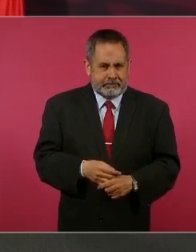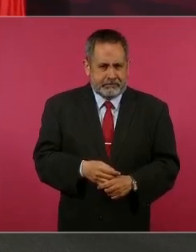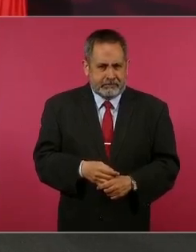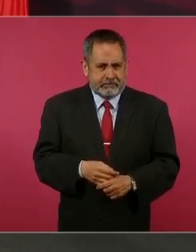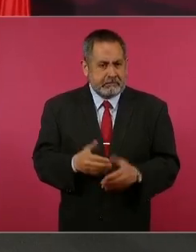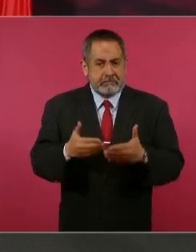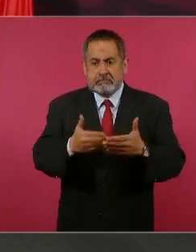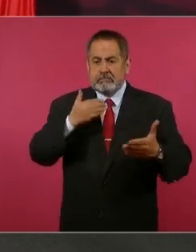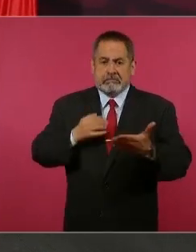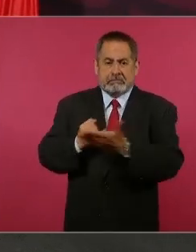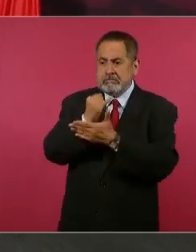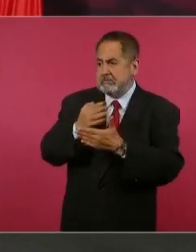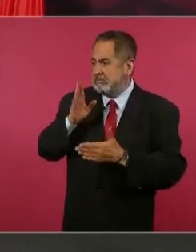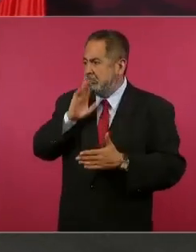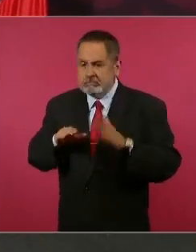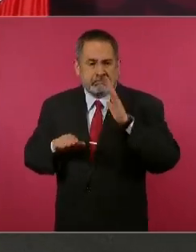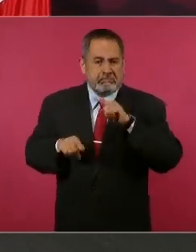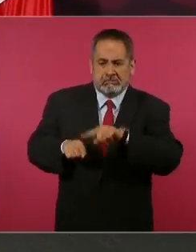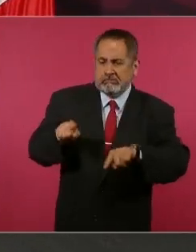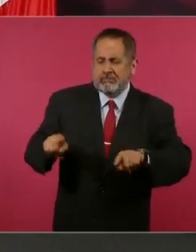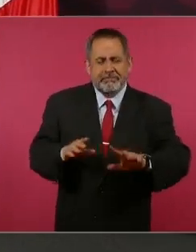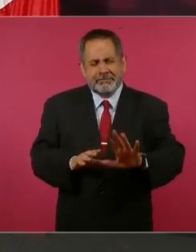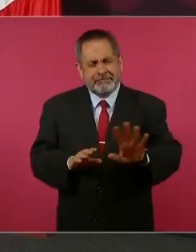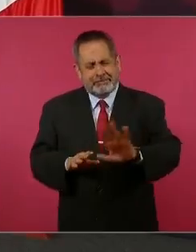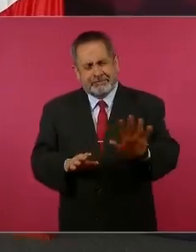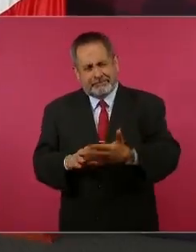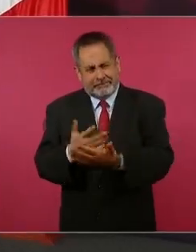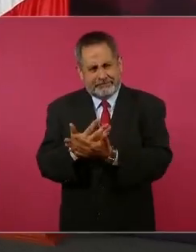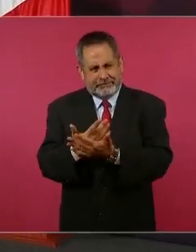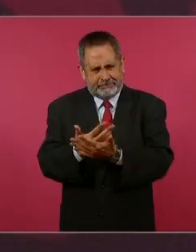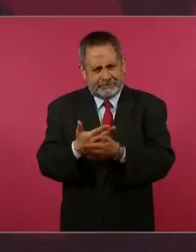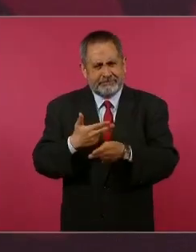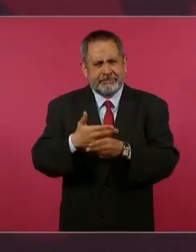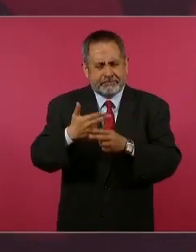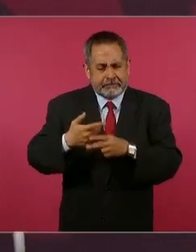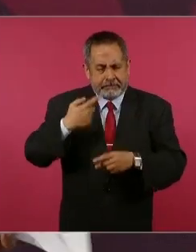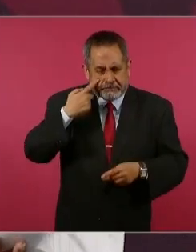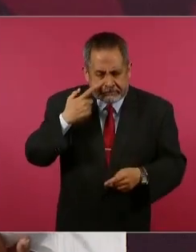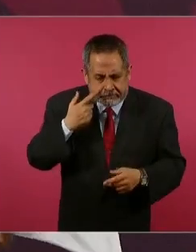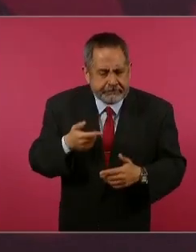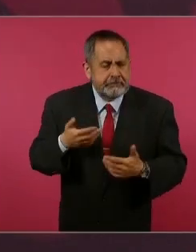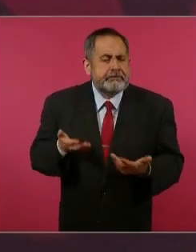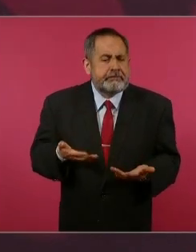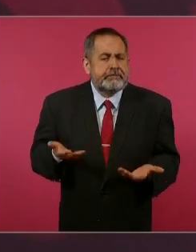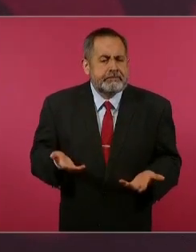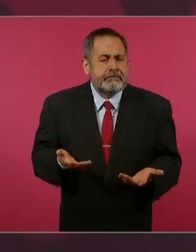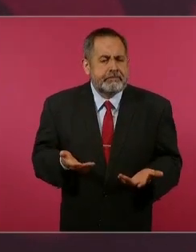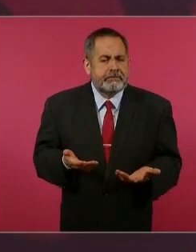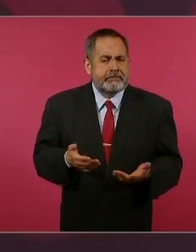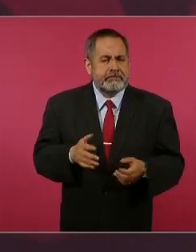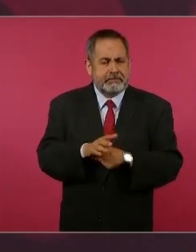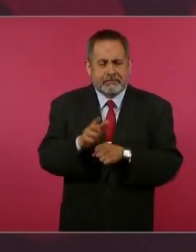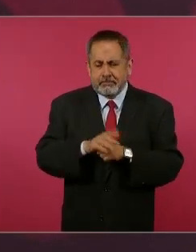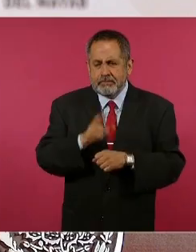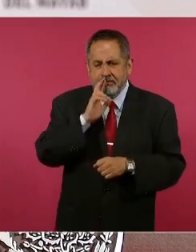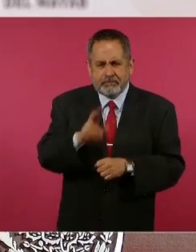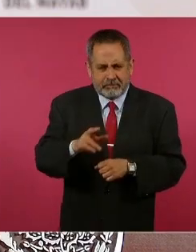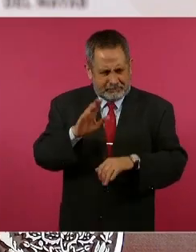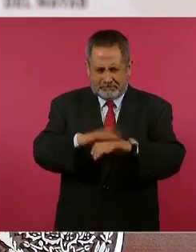Juicios adelantados, que se espere, porque a ver qué. ¿Cuál es el resultado?